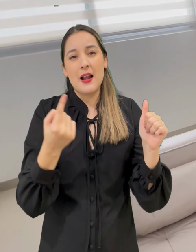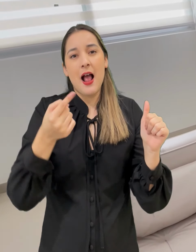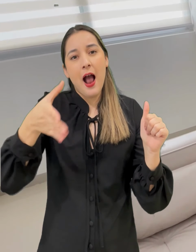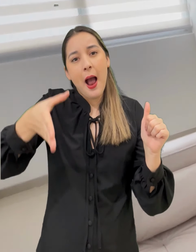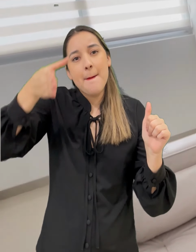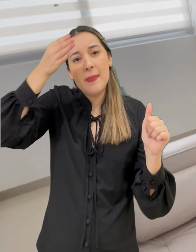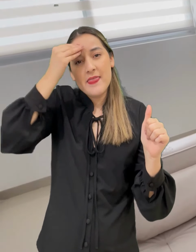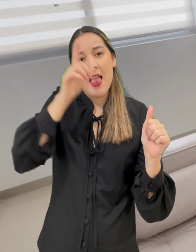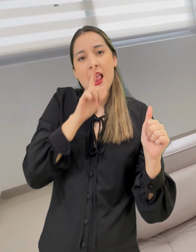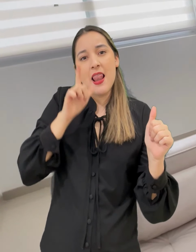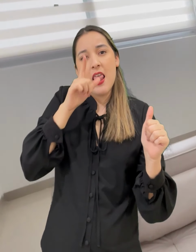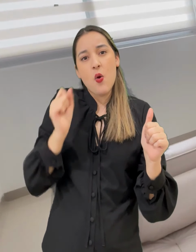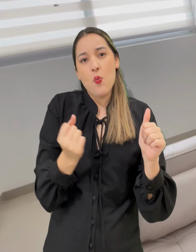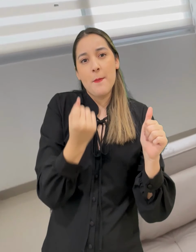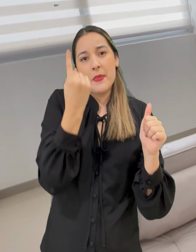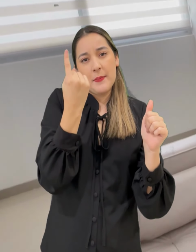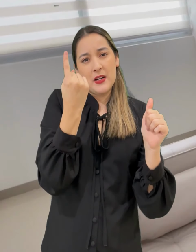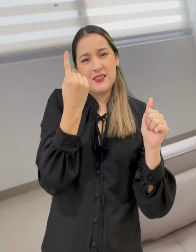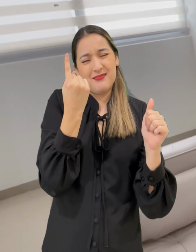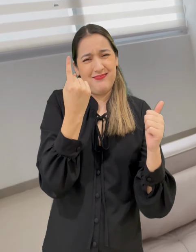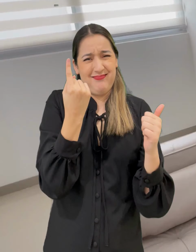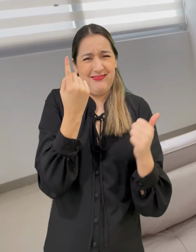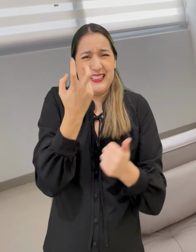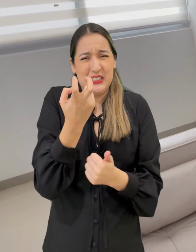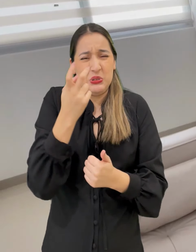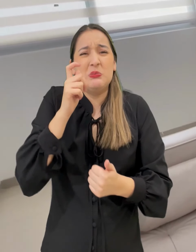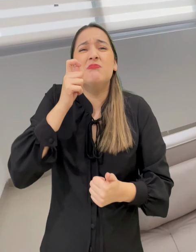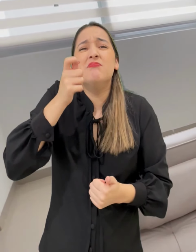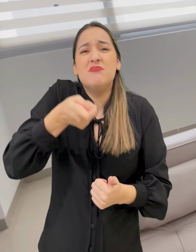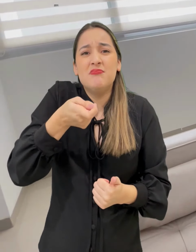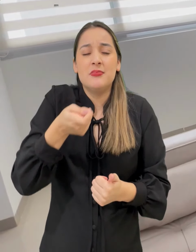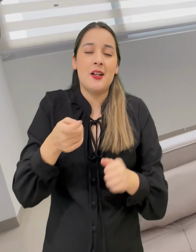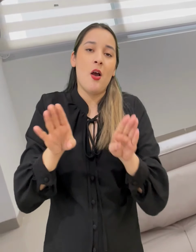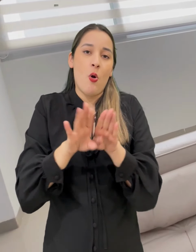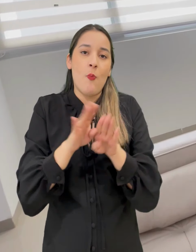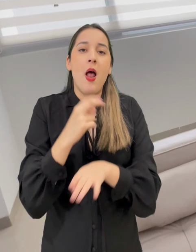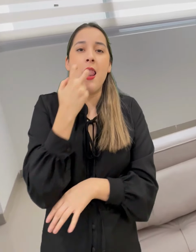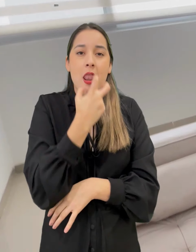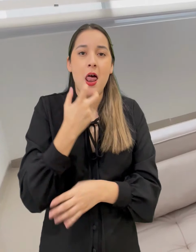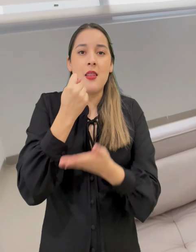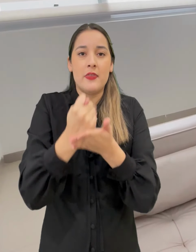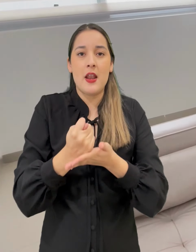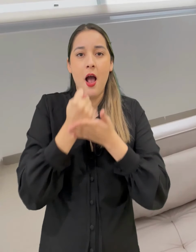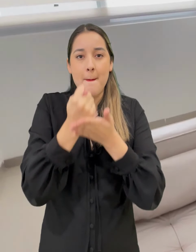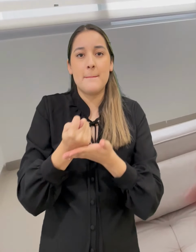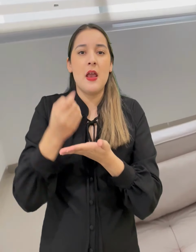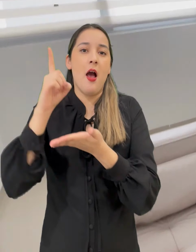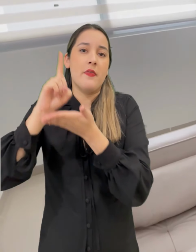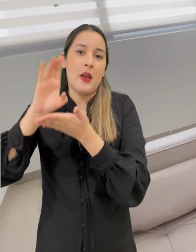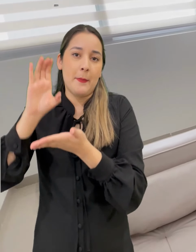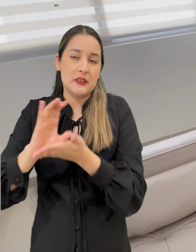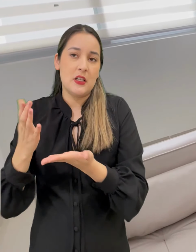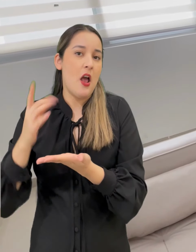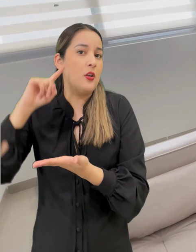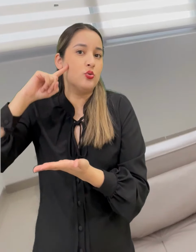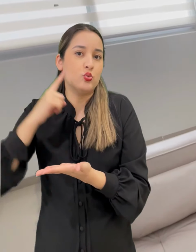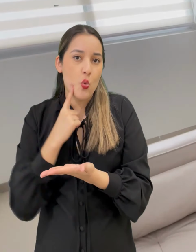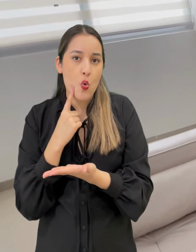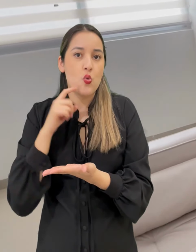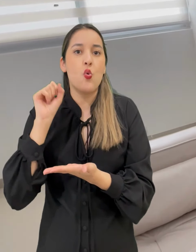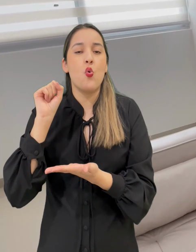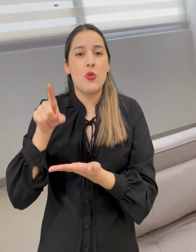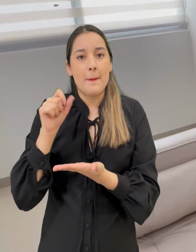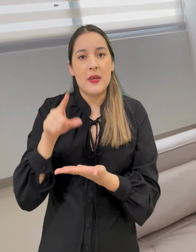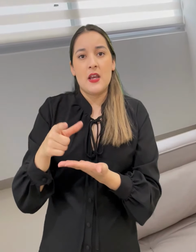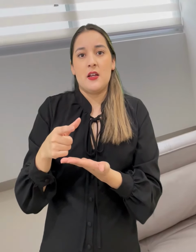lengua está pues prácticamente es y terapia de lenguaje y discapacidad auditiva